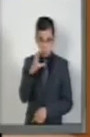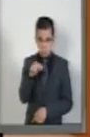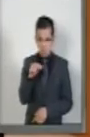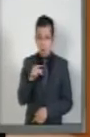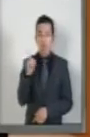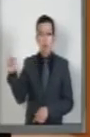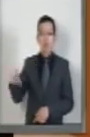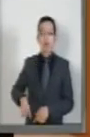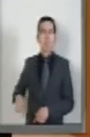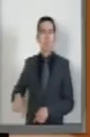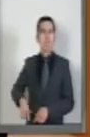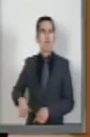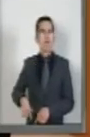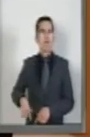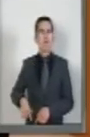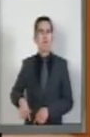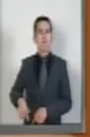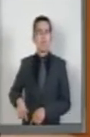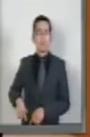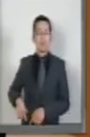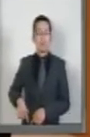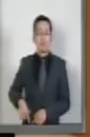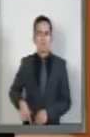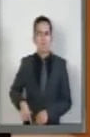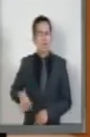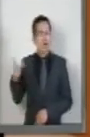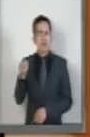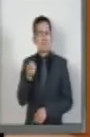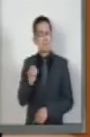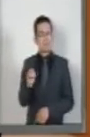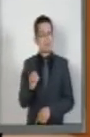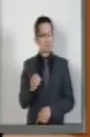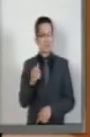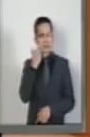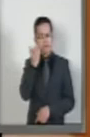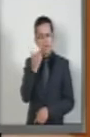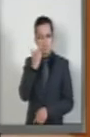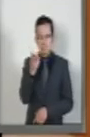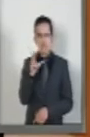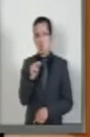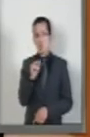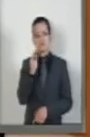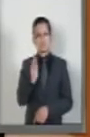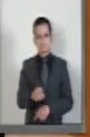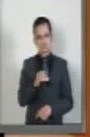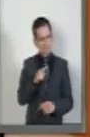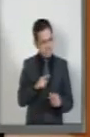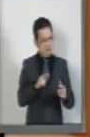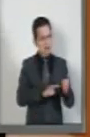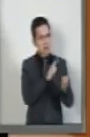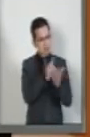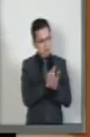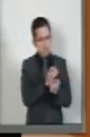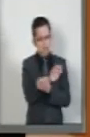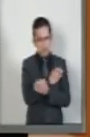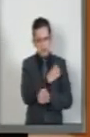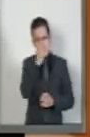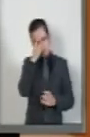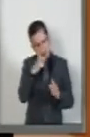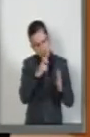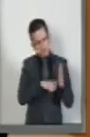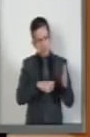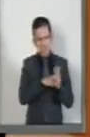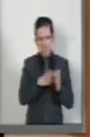gobierno en negarse a una revisión de la reforma educativa no es signo de